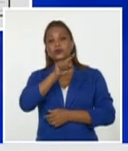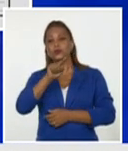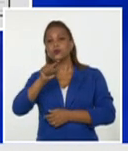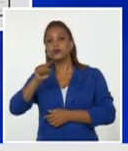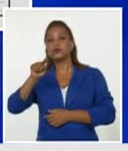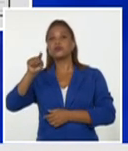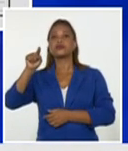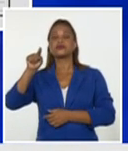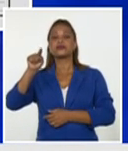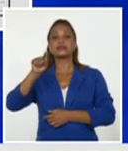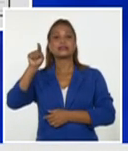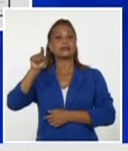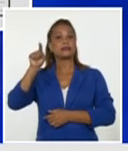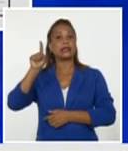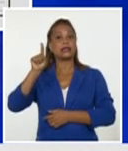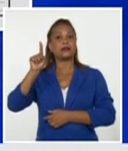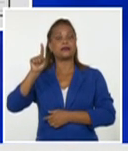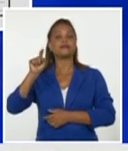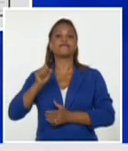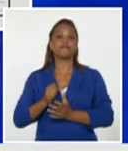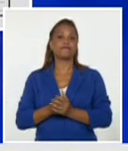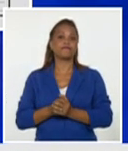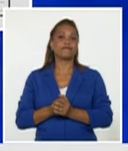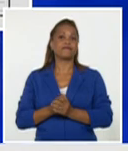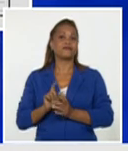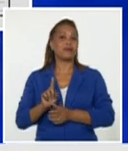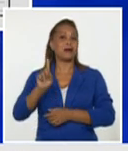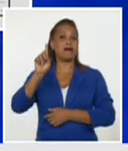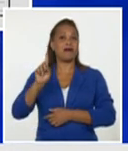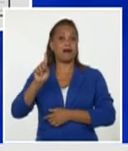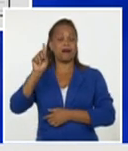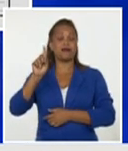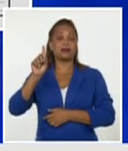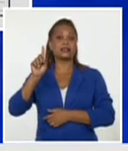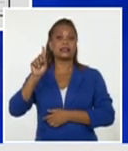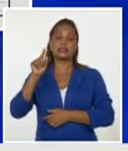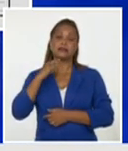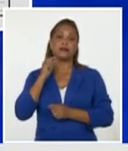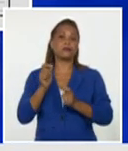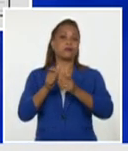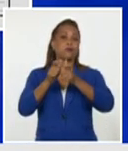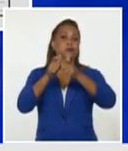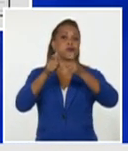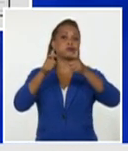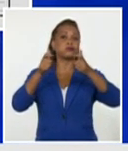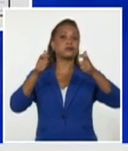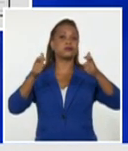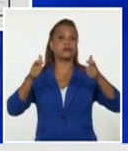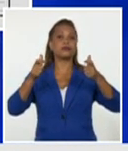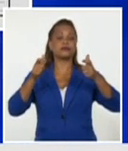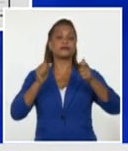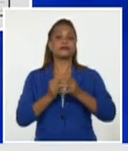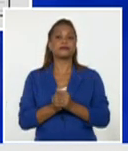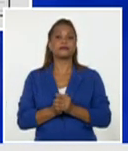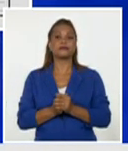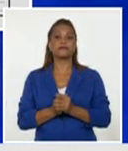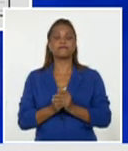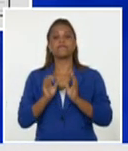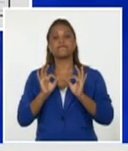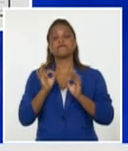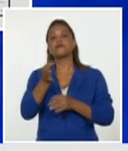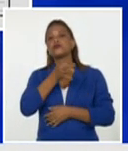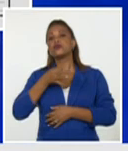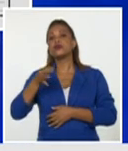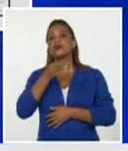va disminuyendo, al revés va subiendo, se va incrementando la tendencia. Y los municipios